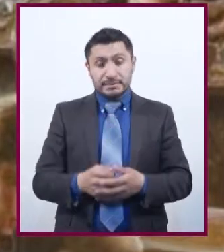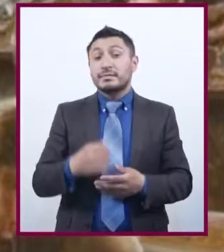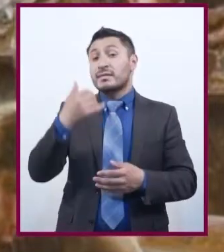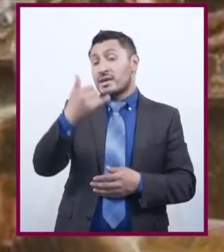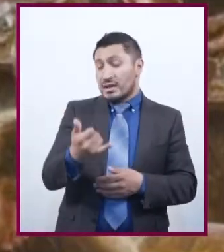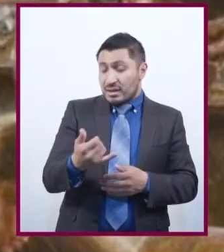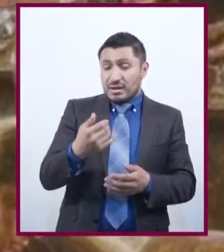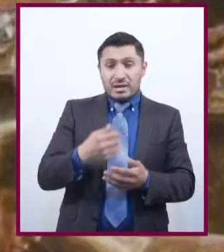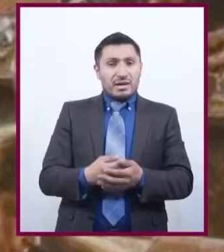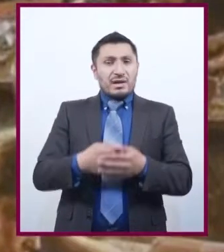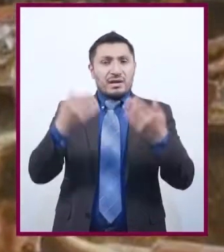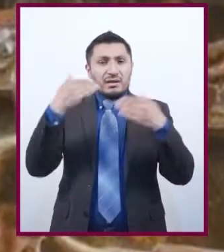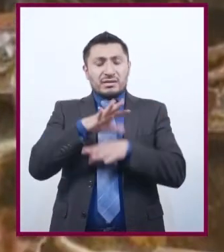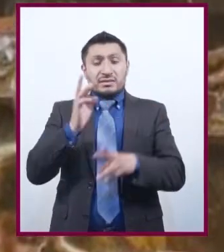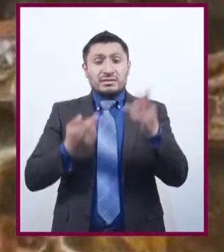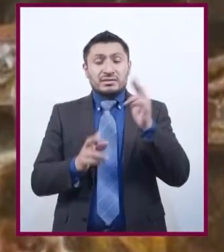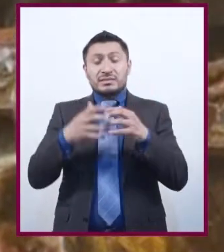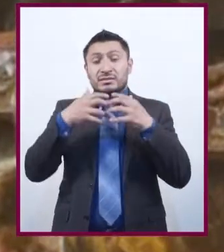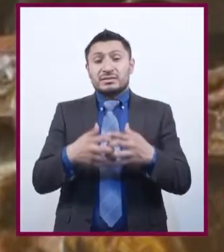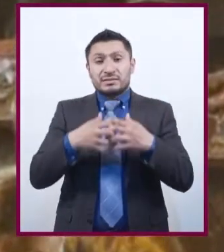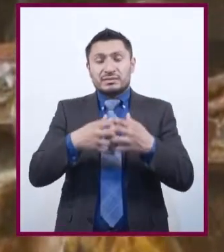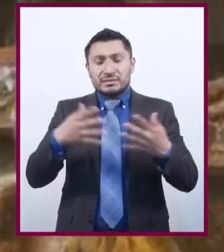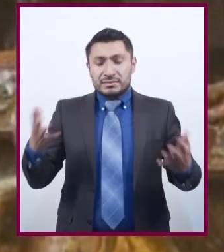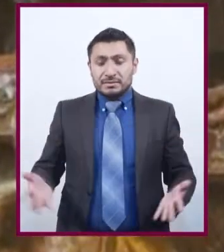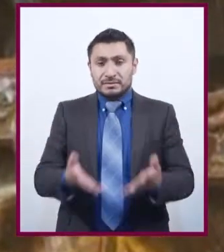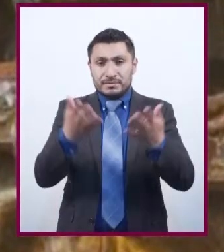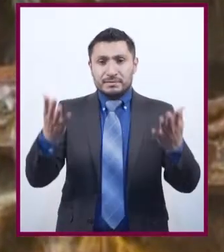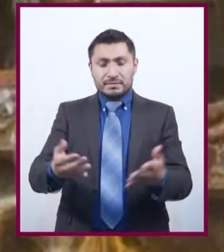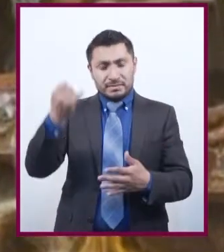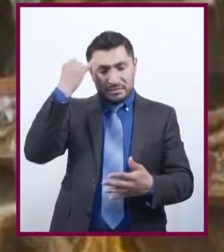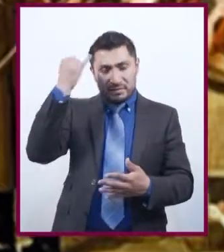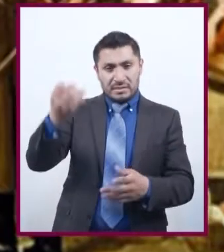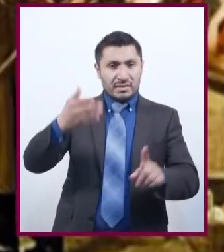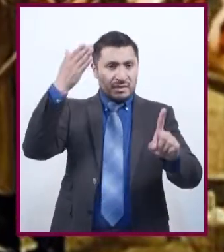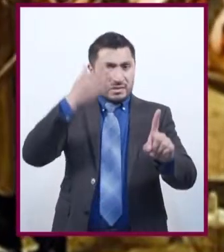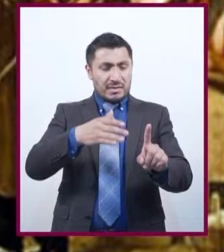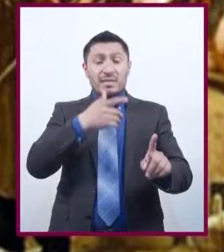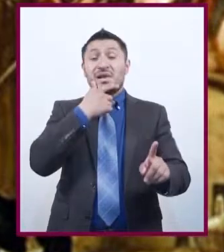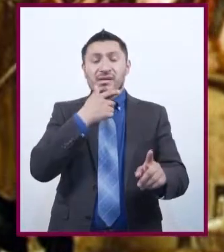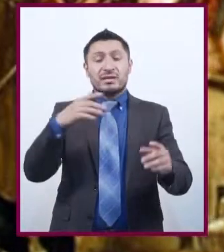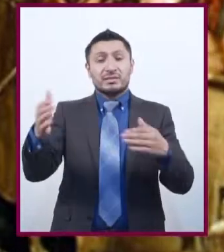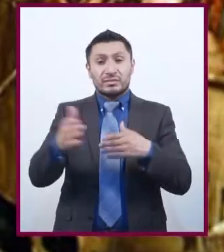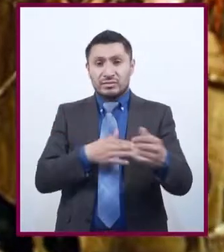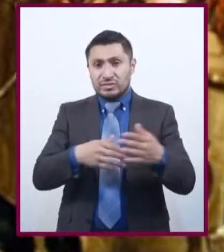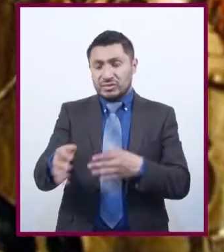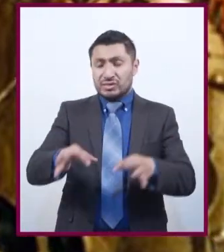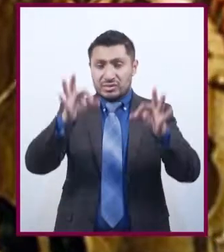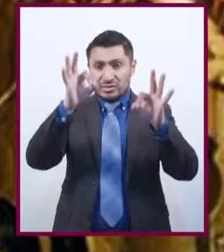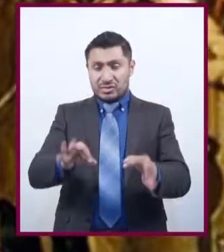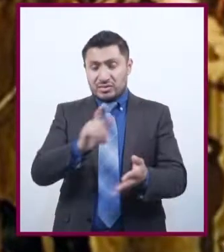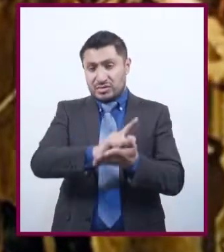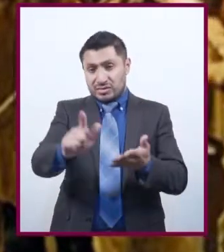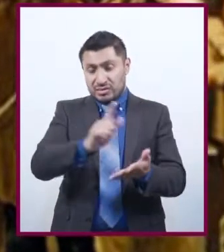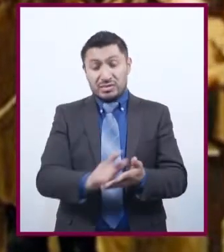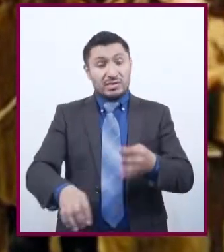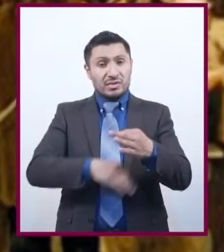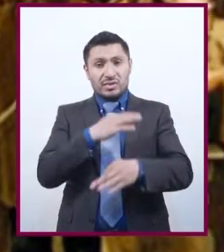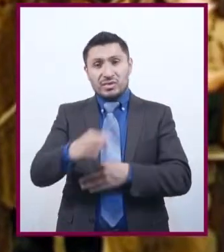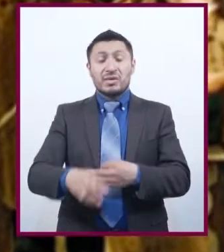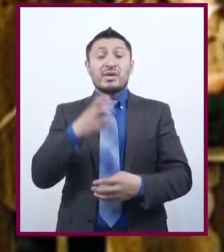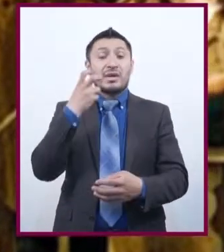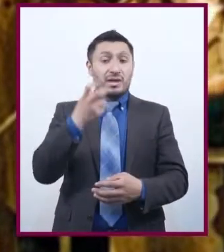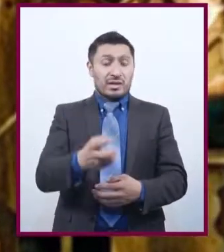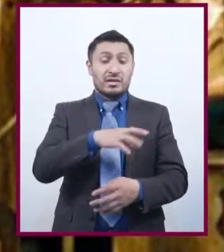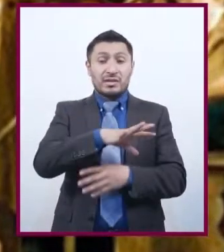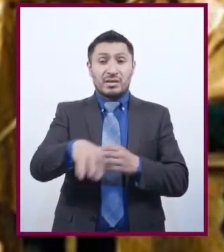en el marco de las revoluciones industriales se consolidó el ideario mental inglés de que lo moderno lo pulcro y lo